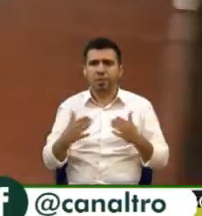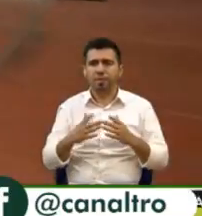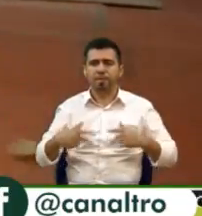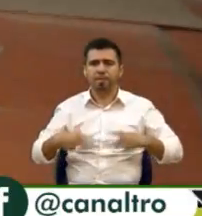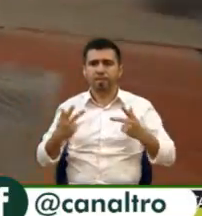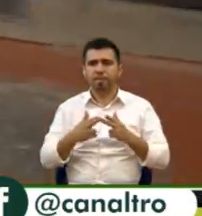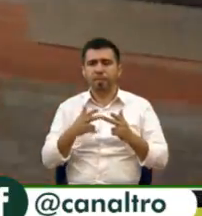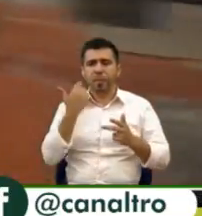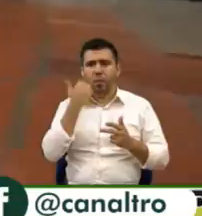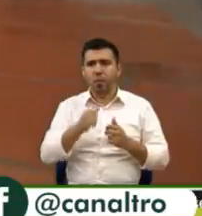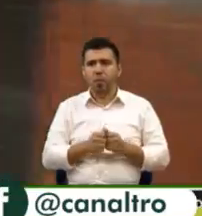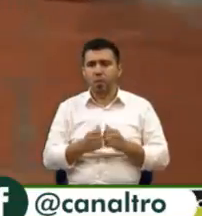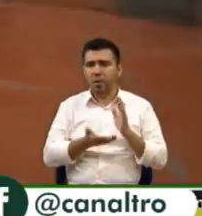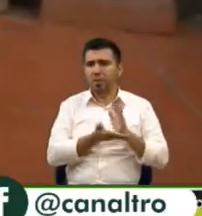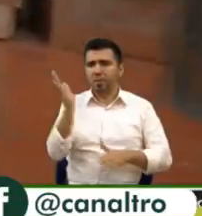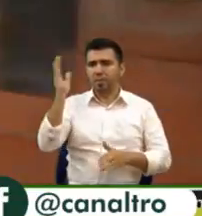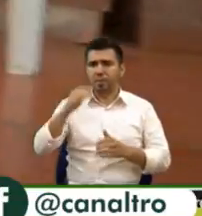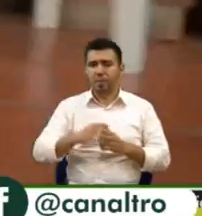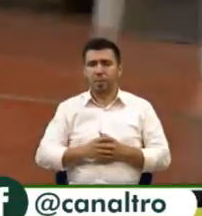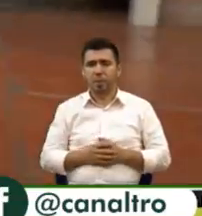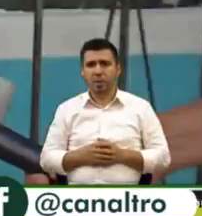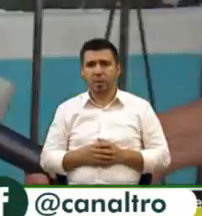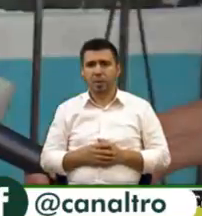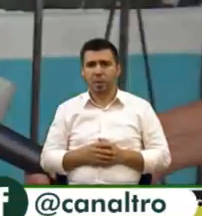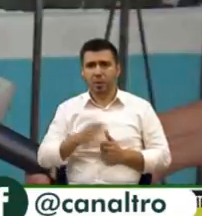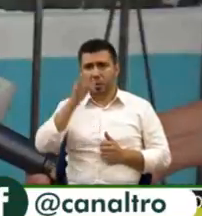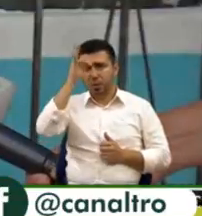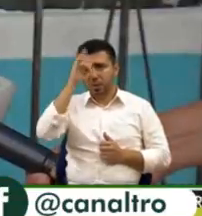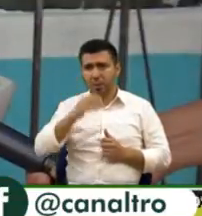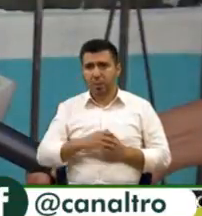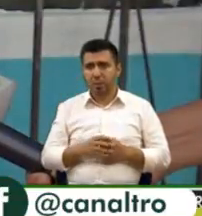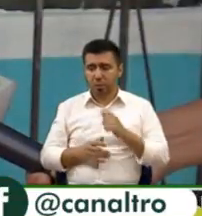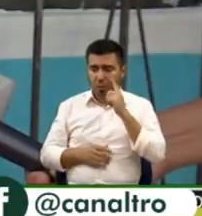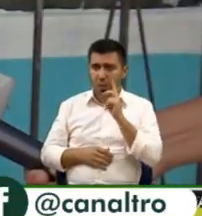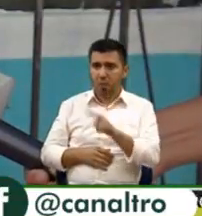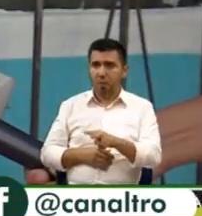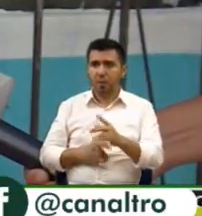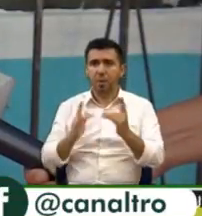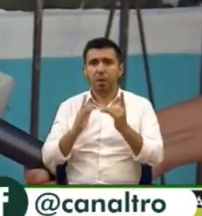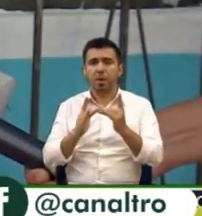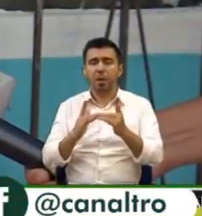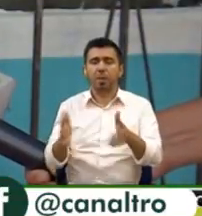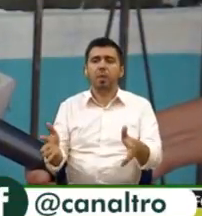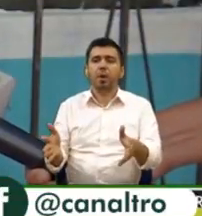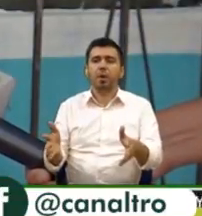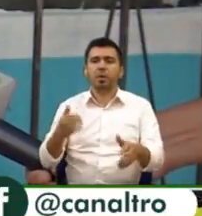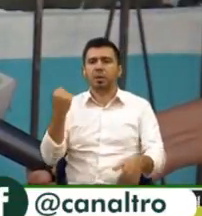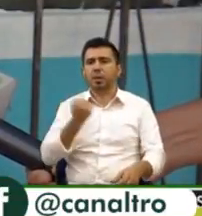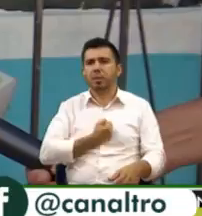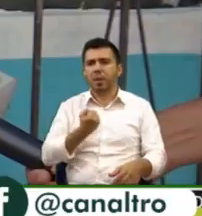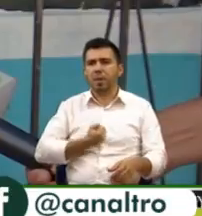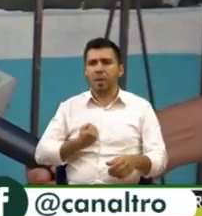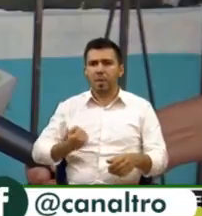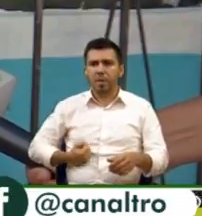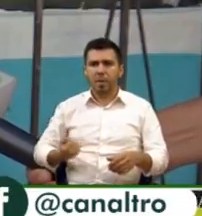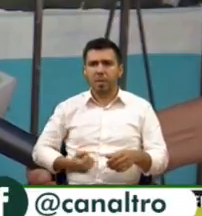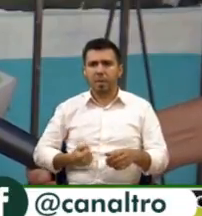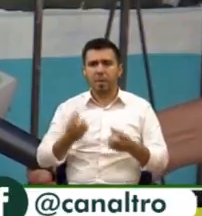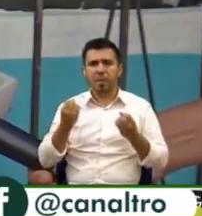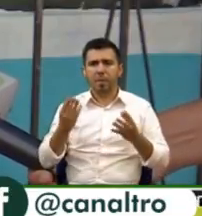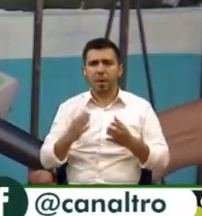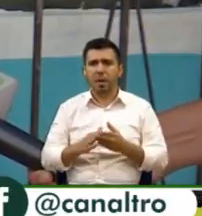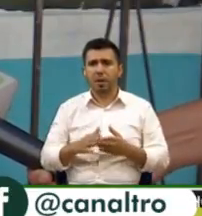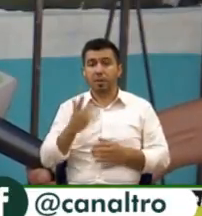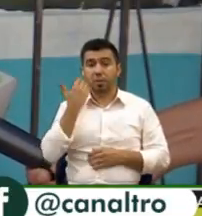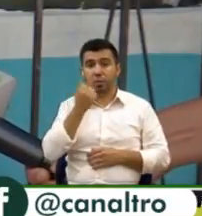era auxiliada la sorpresa mía fue llegar y encontrarla en la cama atendida y con varias puñaladas Entonces ella